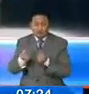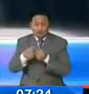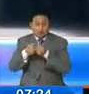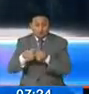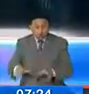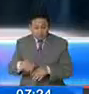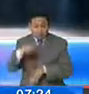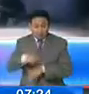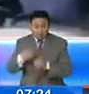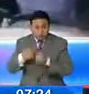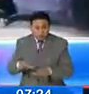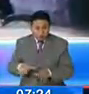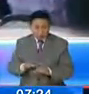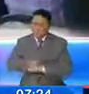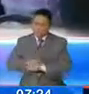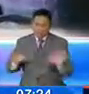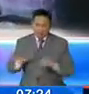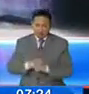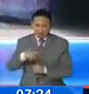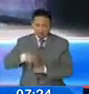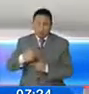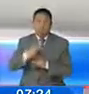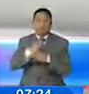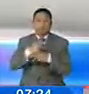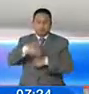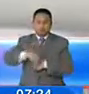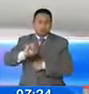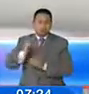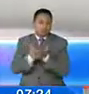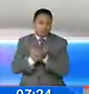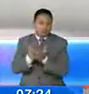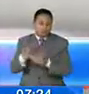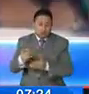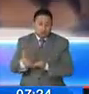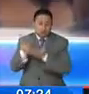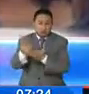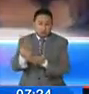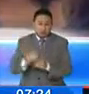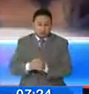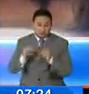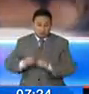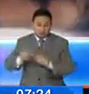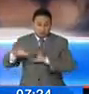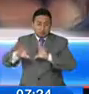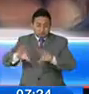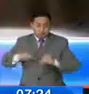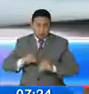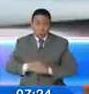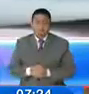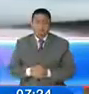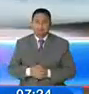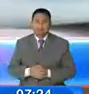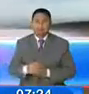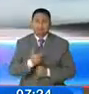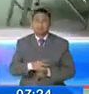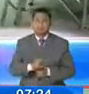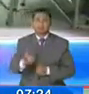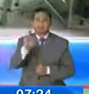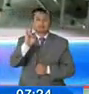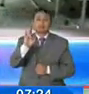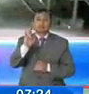ni tampoco tiempo y este producto o servicio que ellos piensan realizar sea aceptado en el mercado. La entidad trabaja en 7